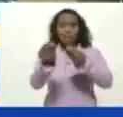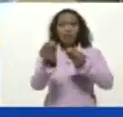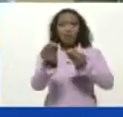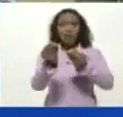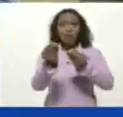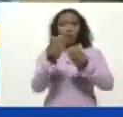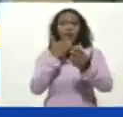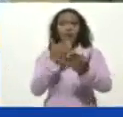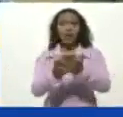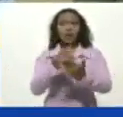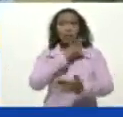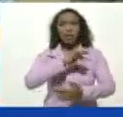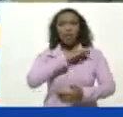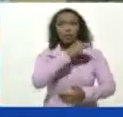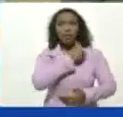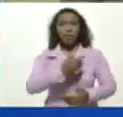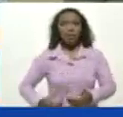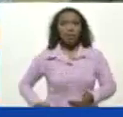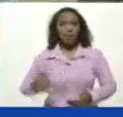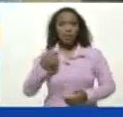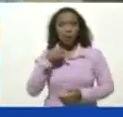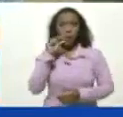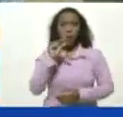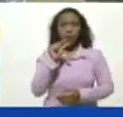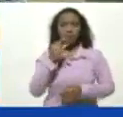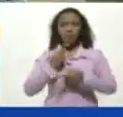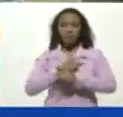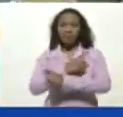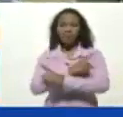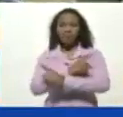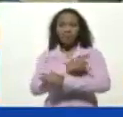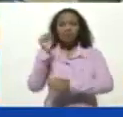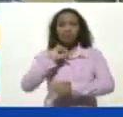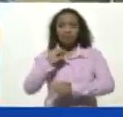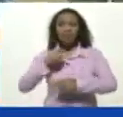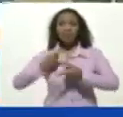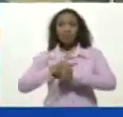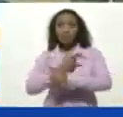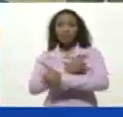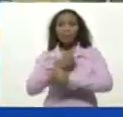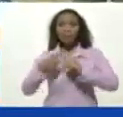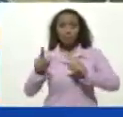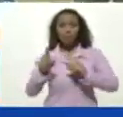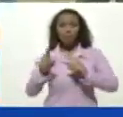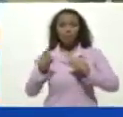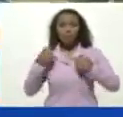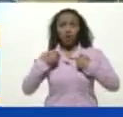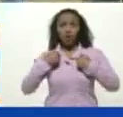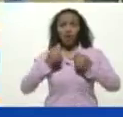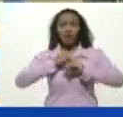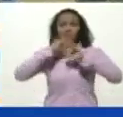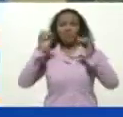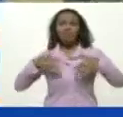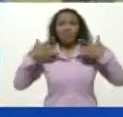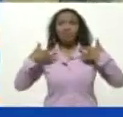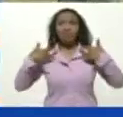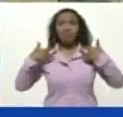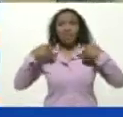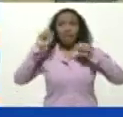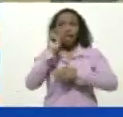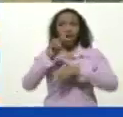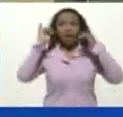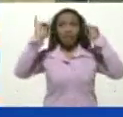Le damos las gracias, señor presidente. Estoy un poco nerviosa. Sí, estoy nerviosa, pero a la vez alegre por estas dos